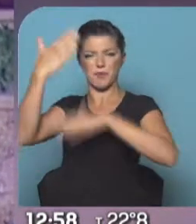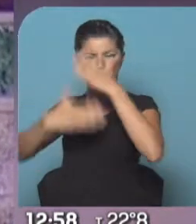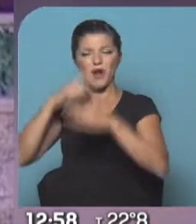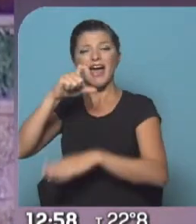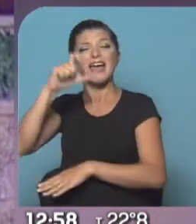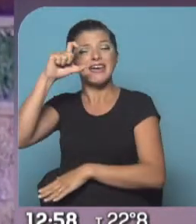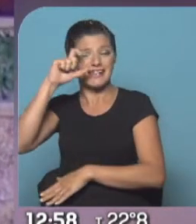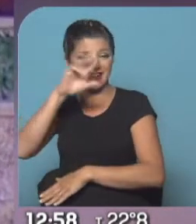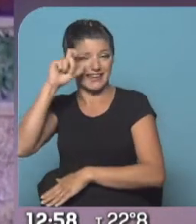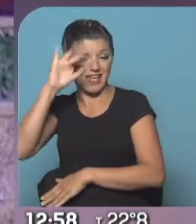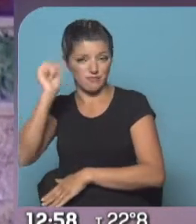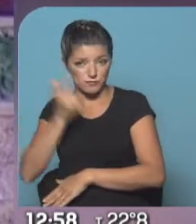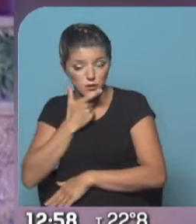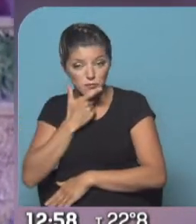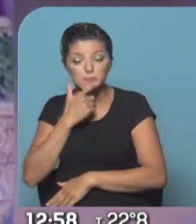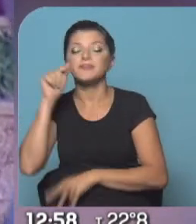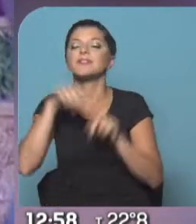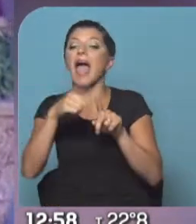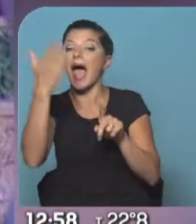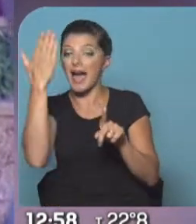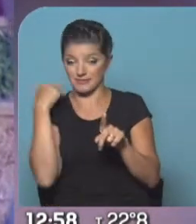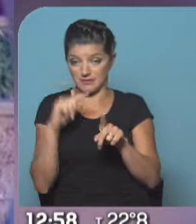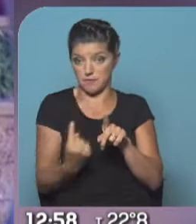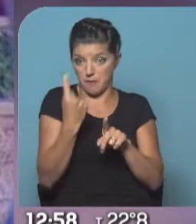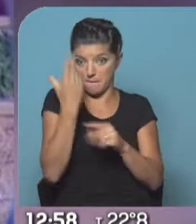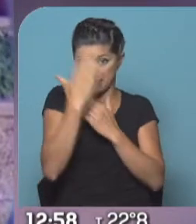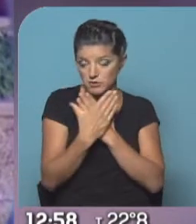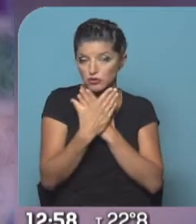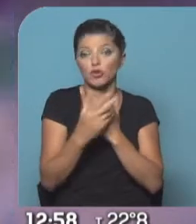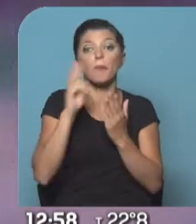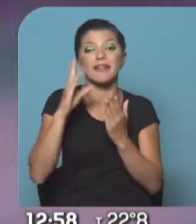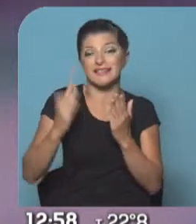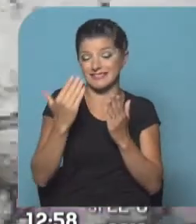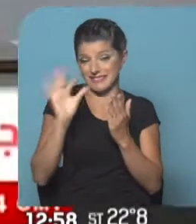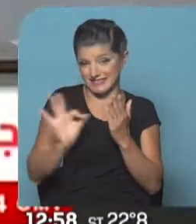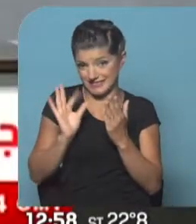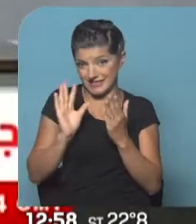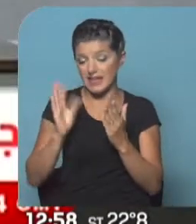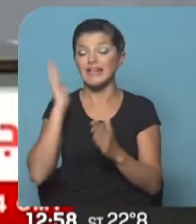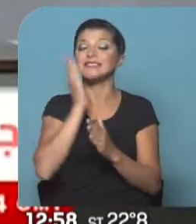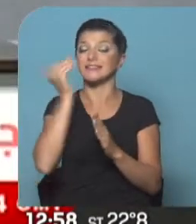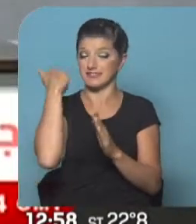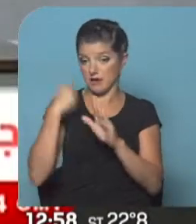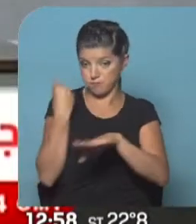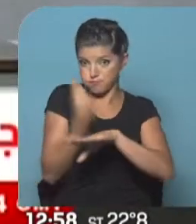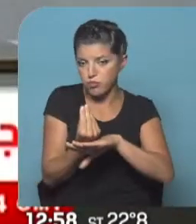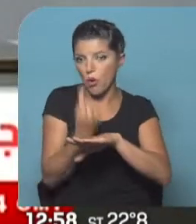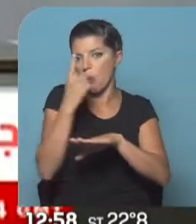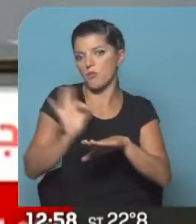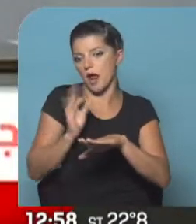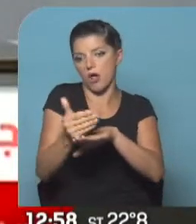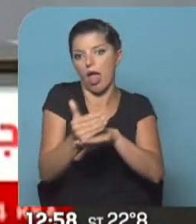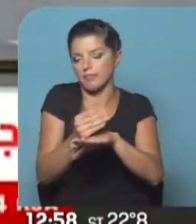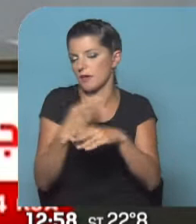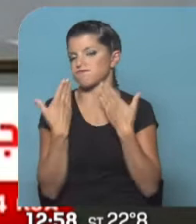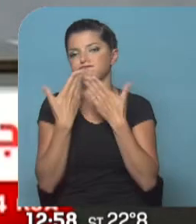Hariri, elegido primer ministro en diciembre de 2016, no llegó a completar un año de gobierno. Anunció su renuncia mediante una